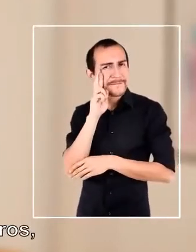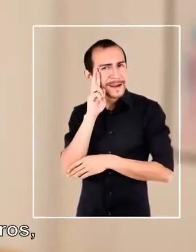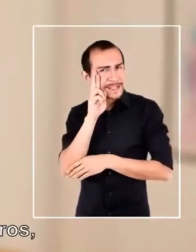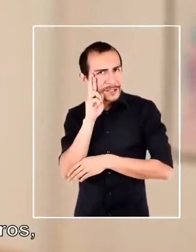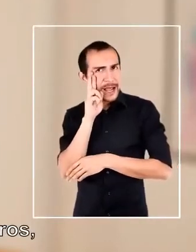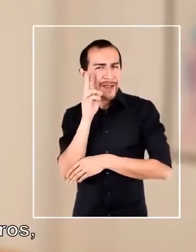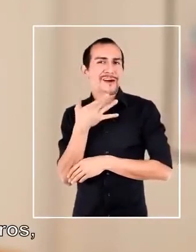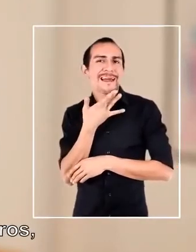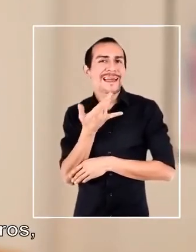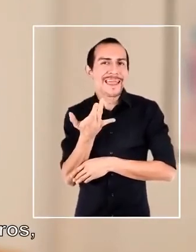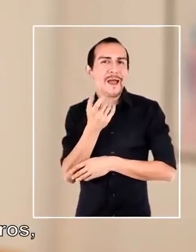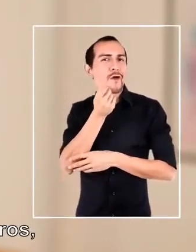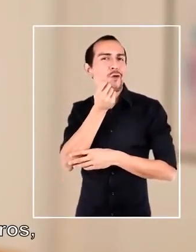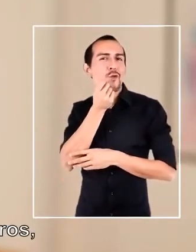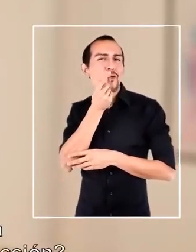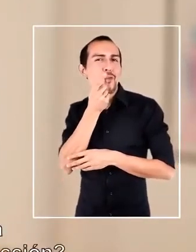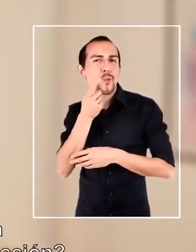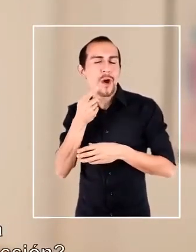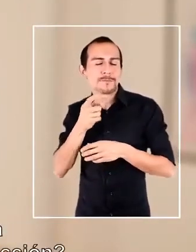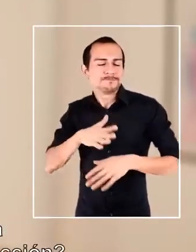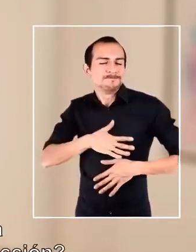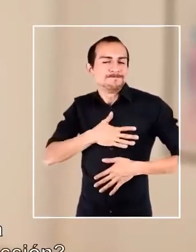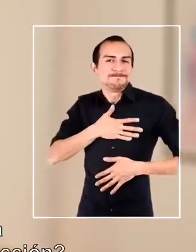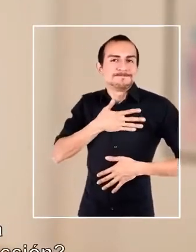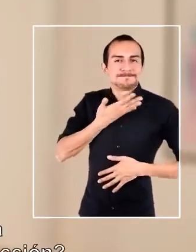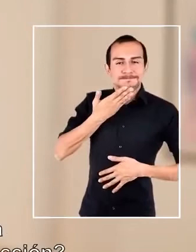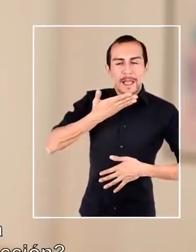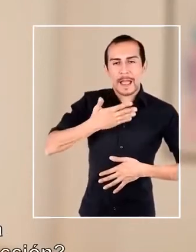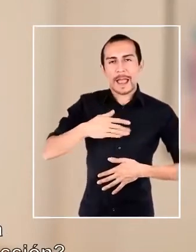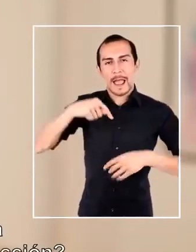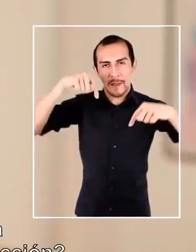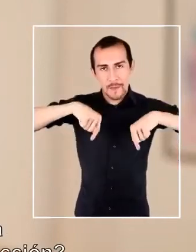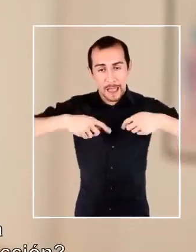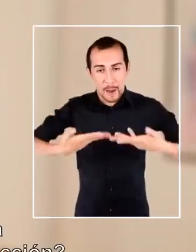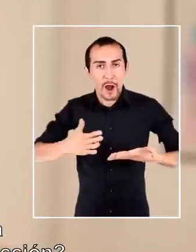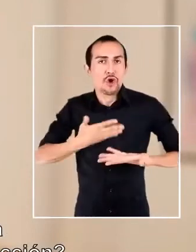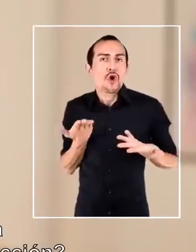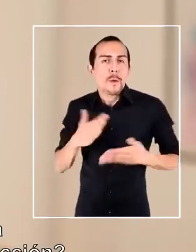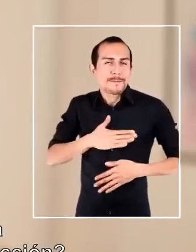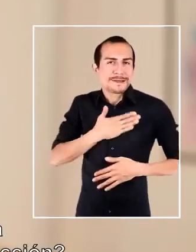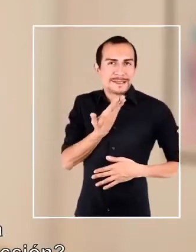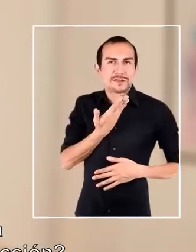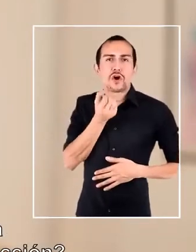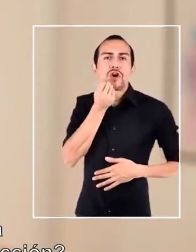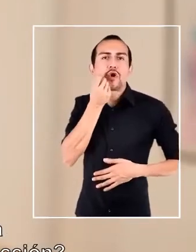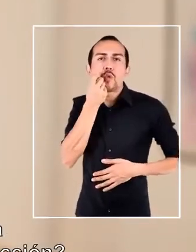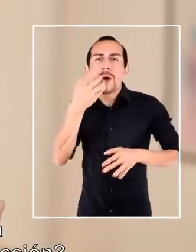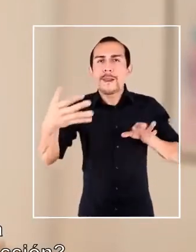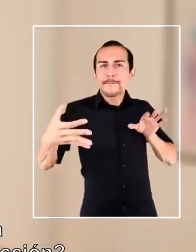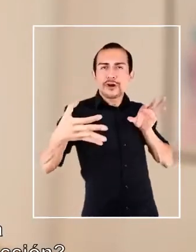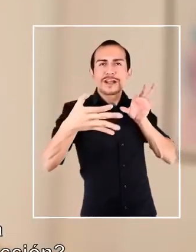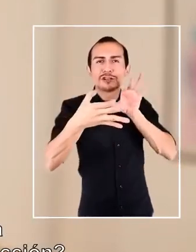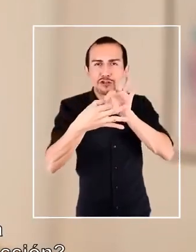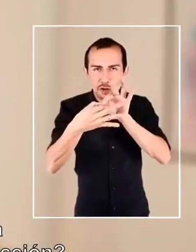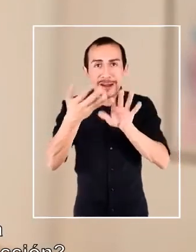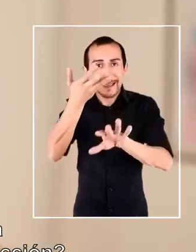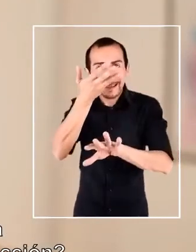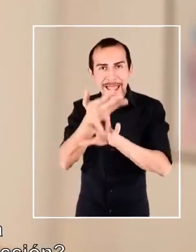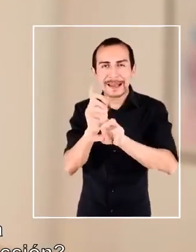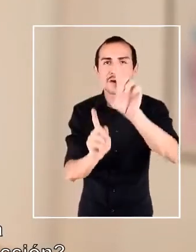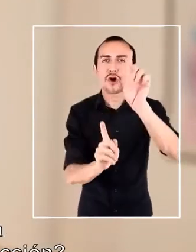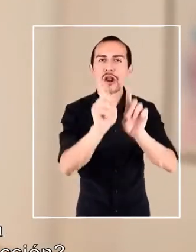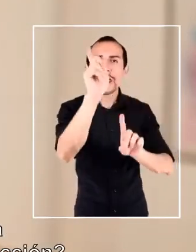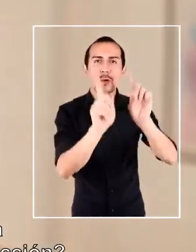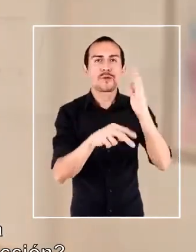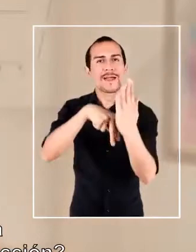reflexionaron acerca de cuál era su estado emocional hoy y cuál era la conexión que podían encontrar con